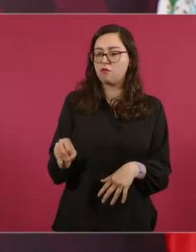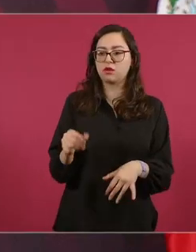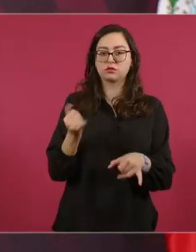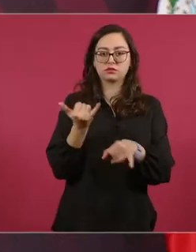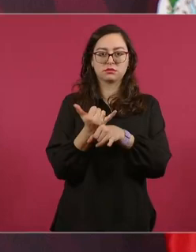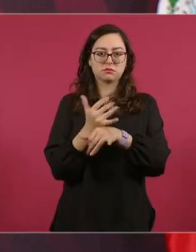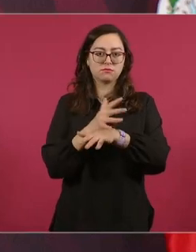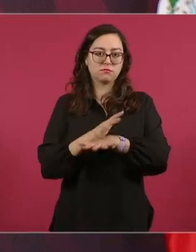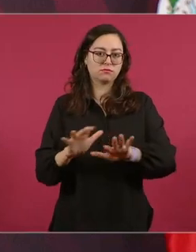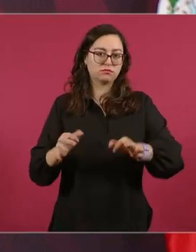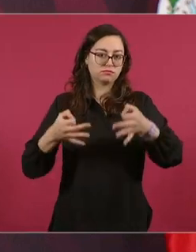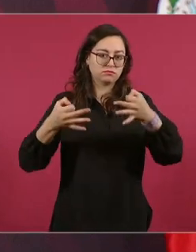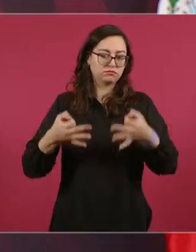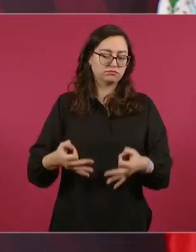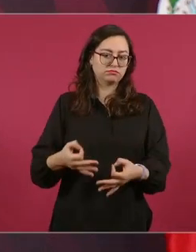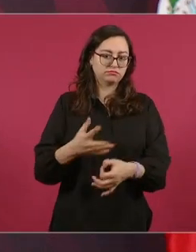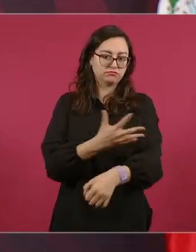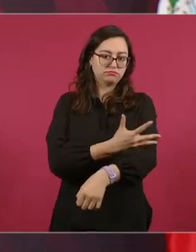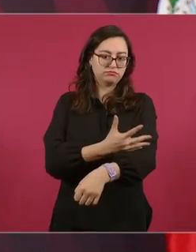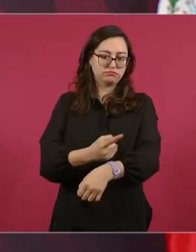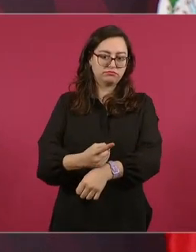objetiva, profesional.